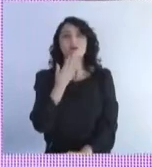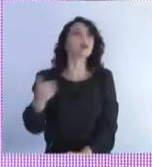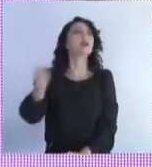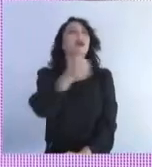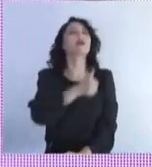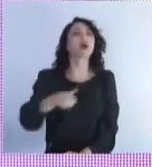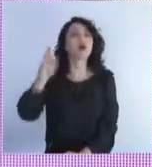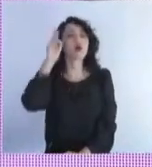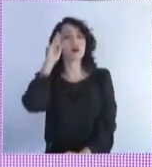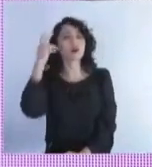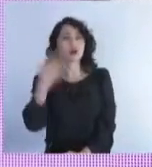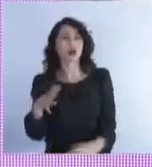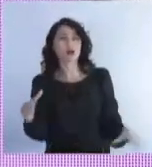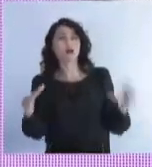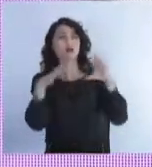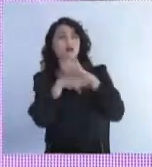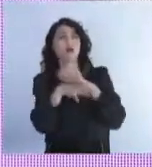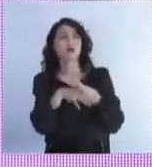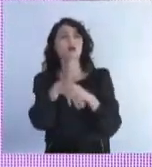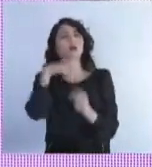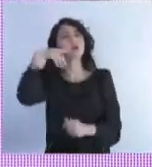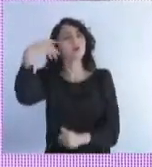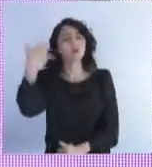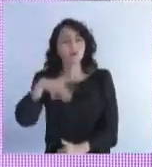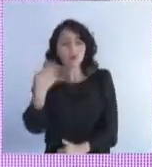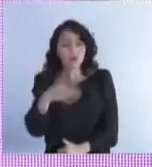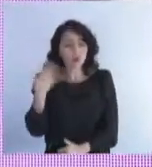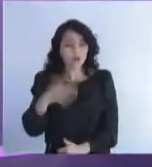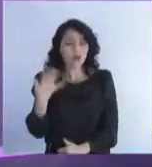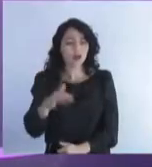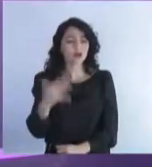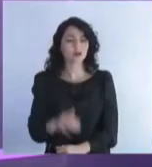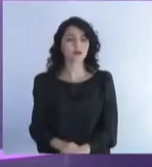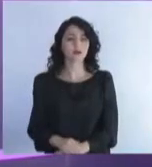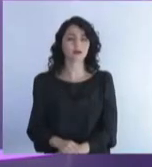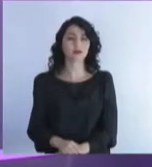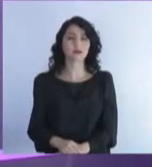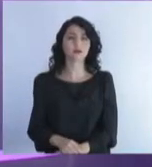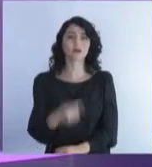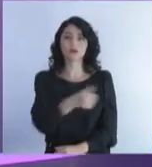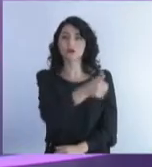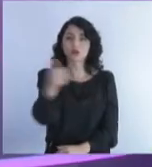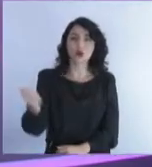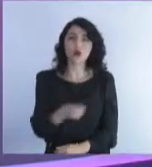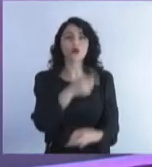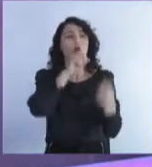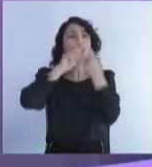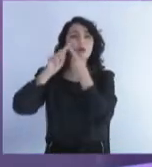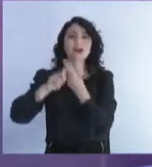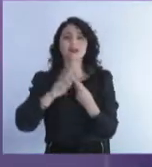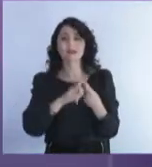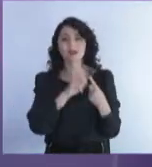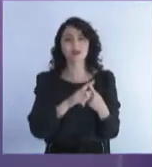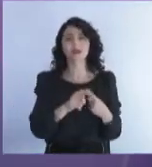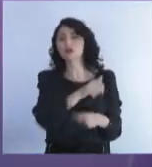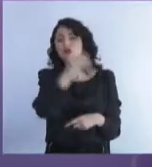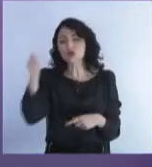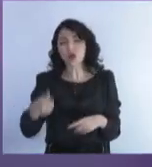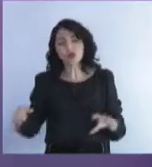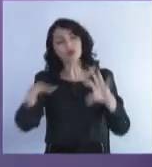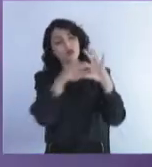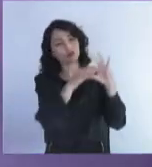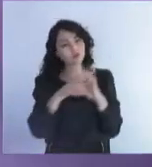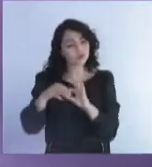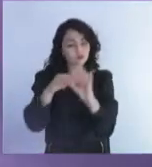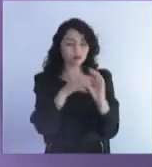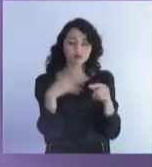en este encuentro que es fundamental justamente su participación. Los queremos invitar a unirse a la conversación